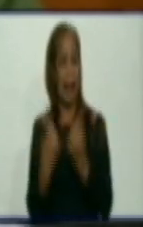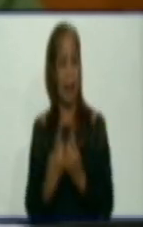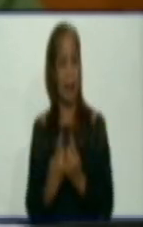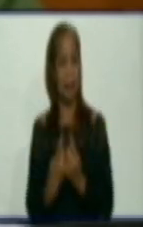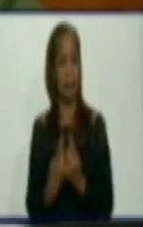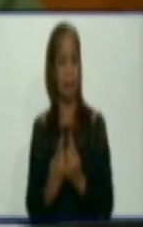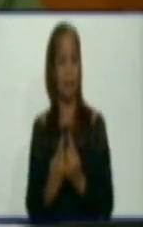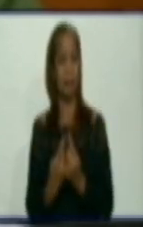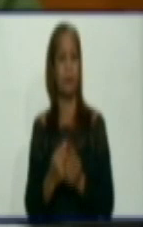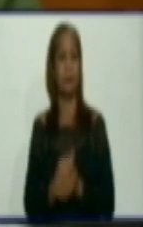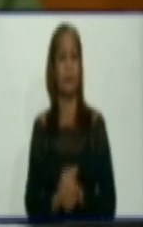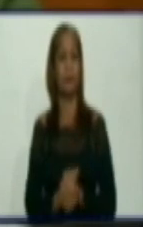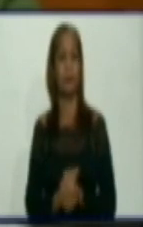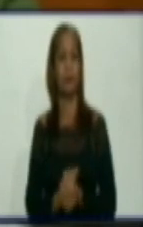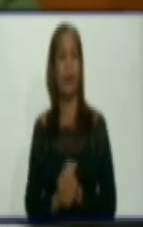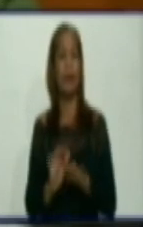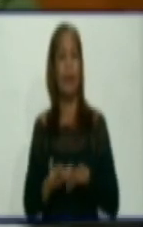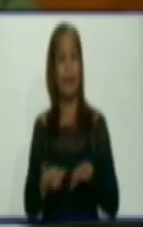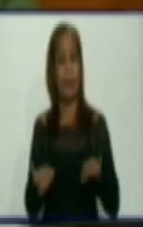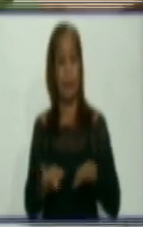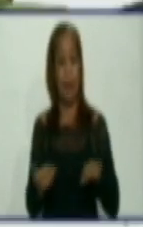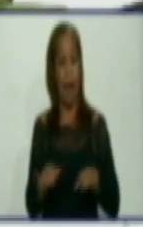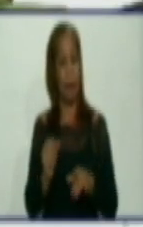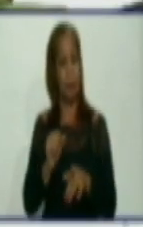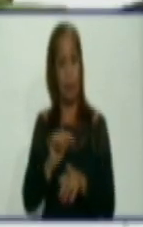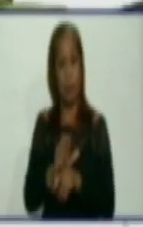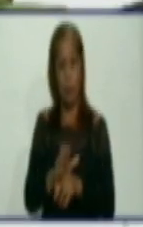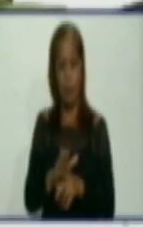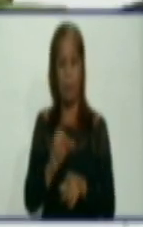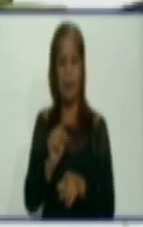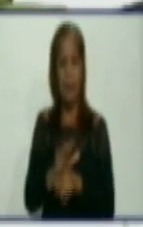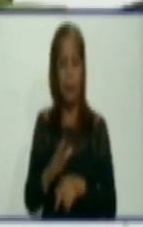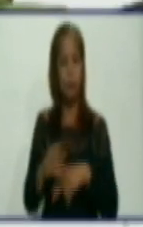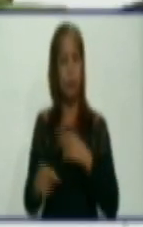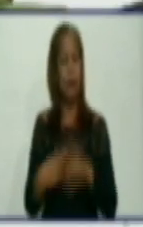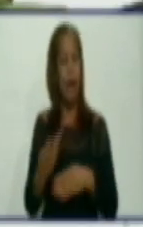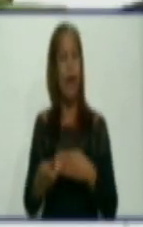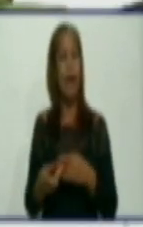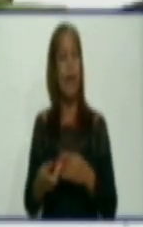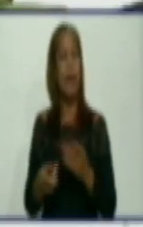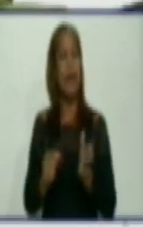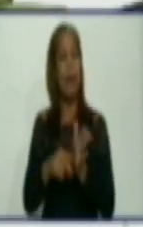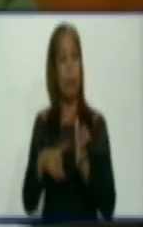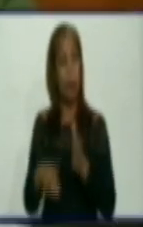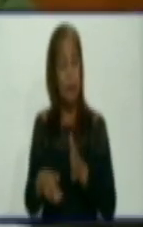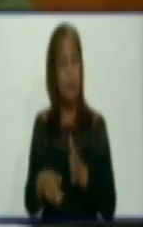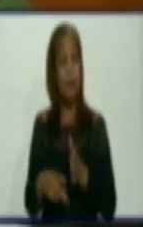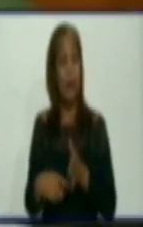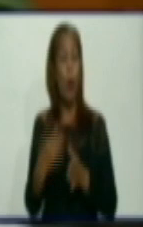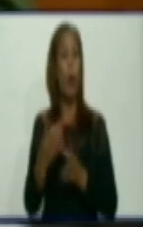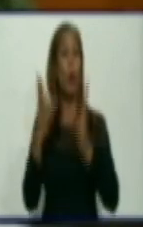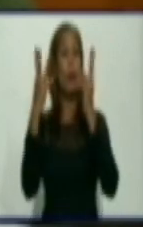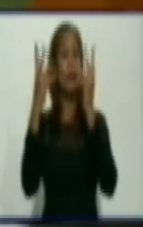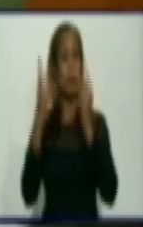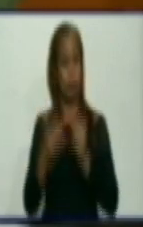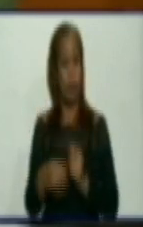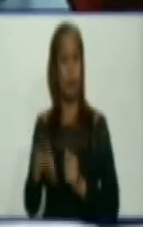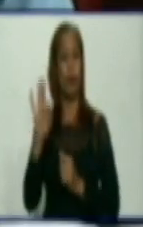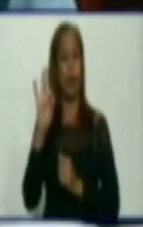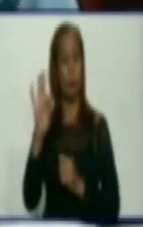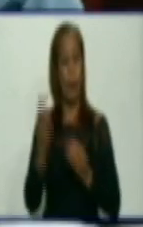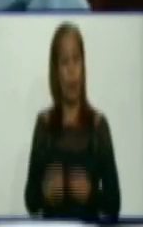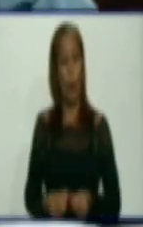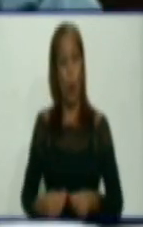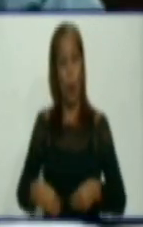de que ya estamos haciendo en la provincia como resultado del Congreso, de nuestro octavo congreso del partido. Gracias al presidente